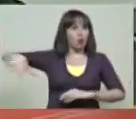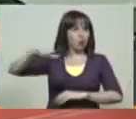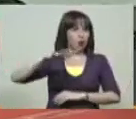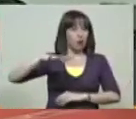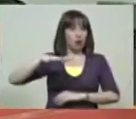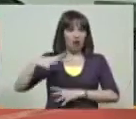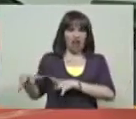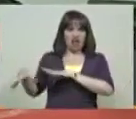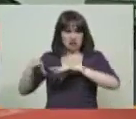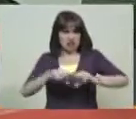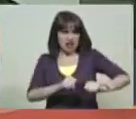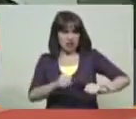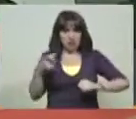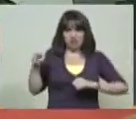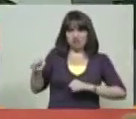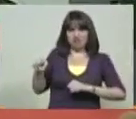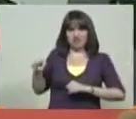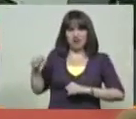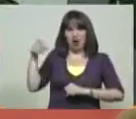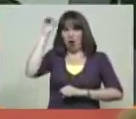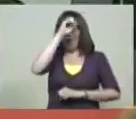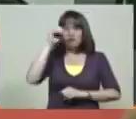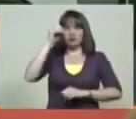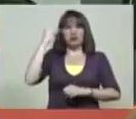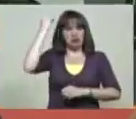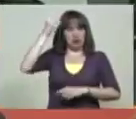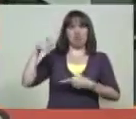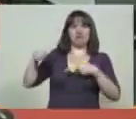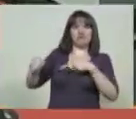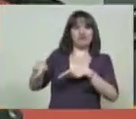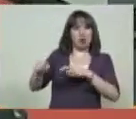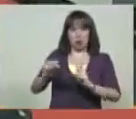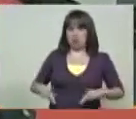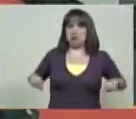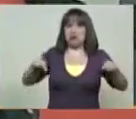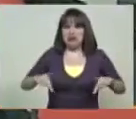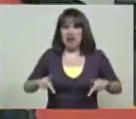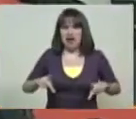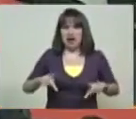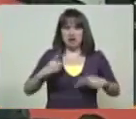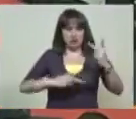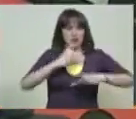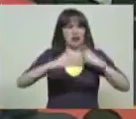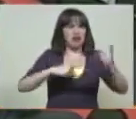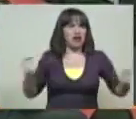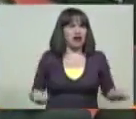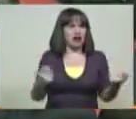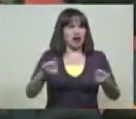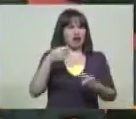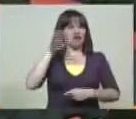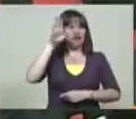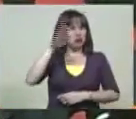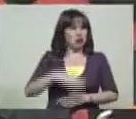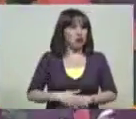el capitalismo una opción para la humanidad que busca prosperidad progreso futuro